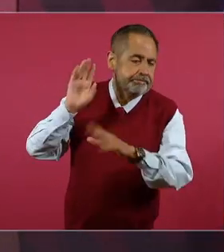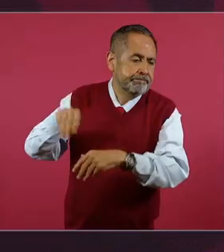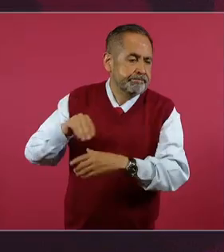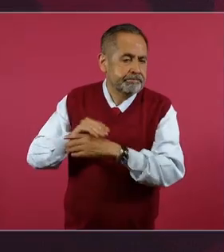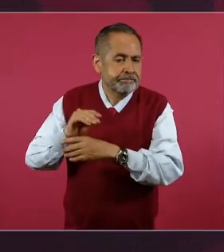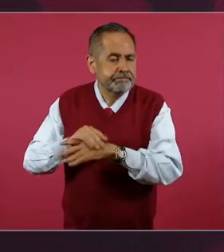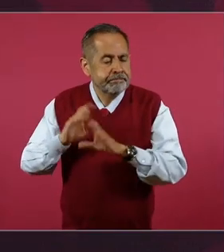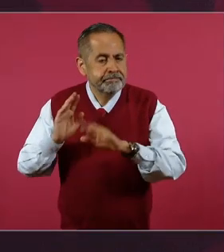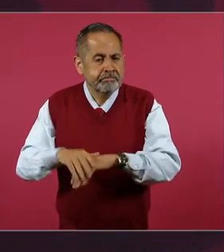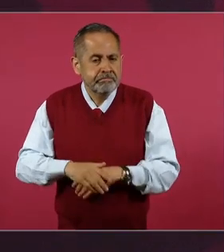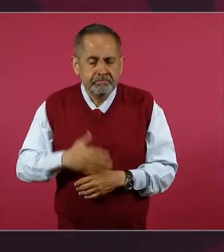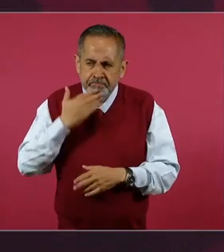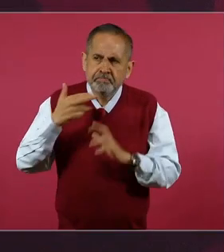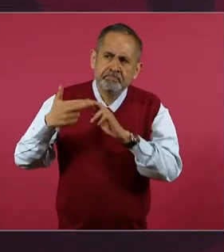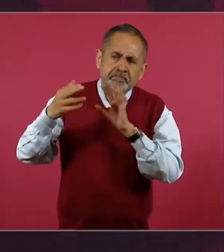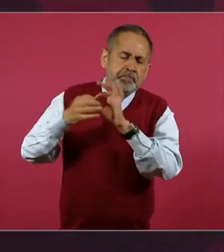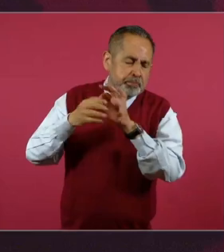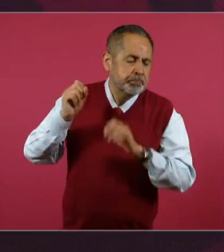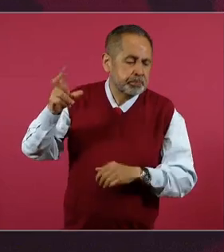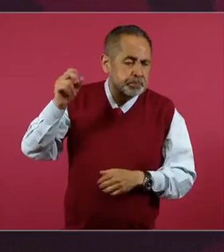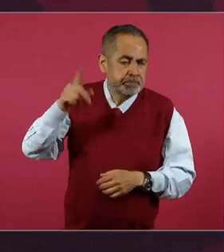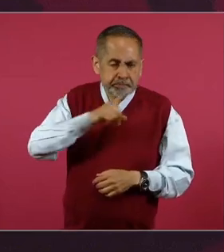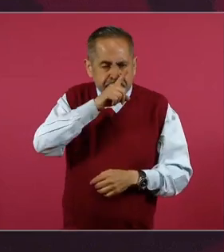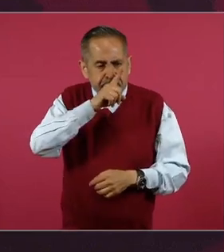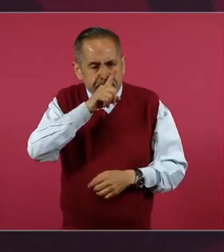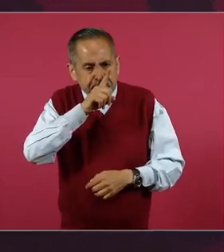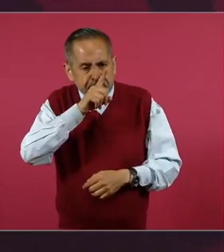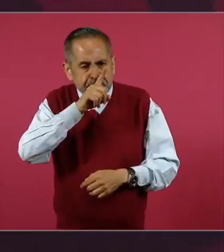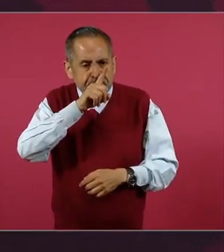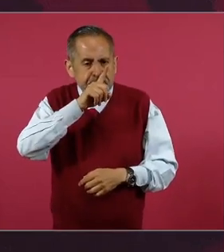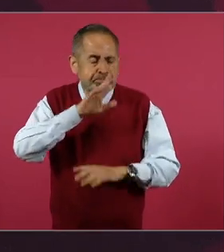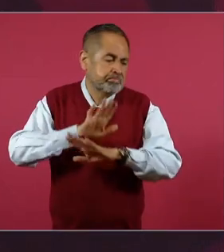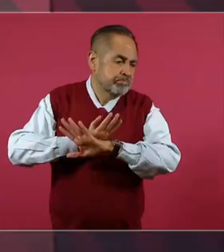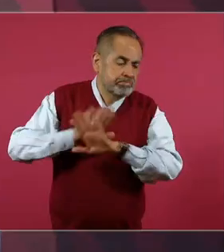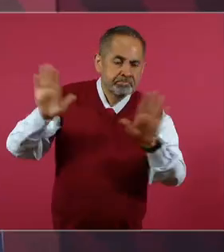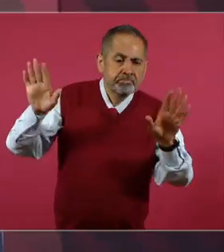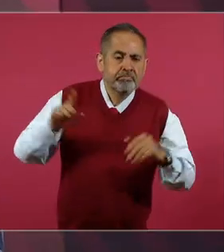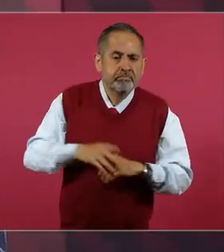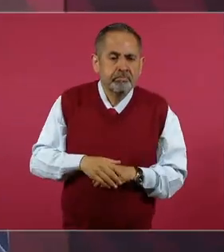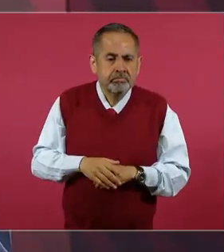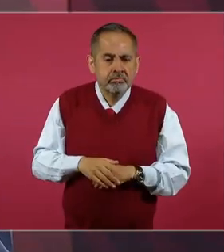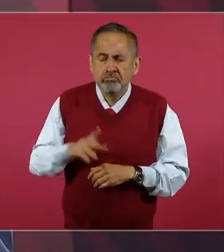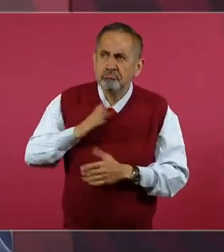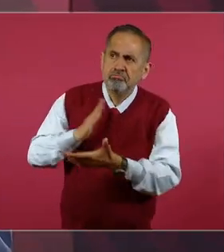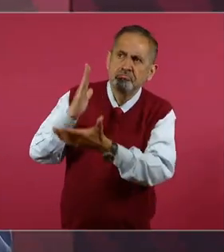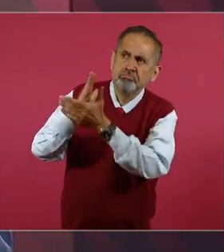se mantuvo la relación, nada más hubo pausa,